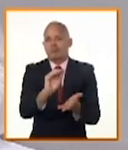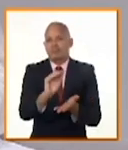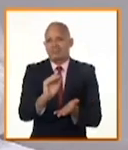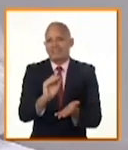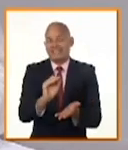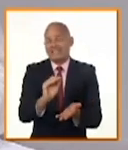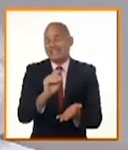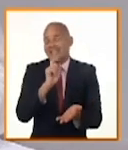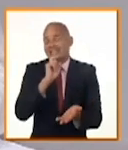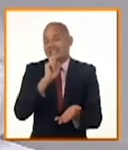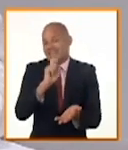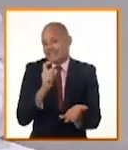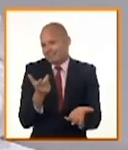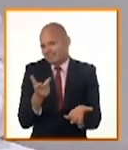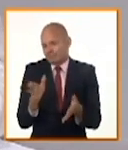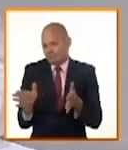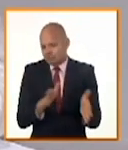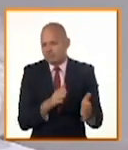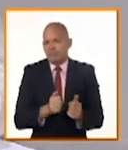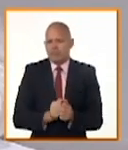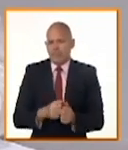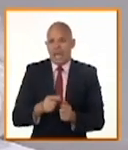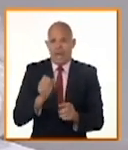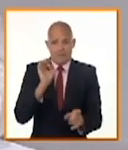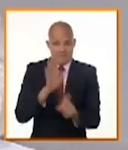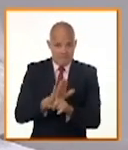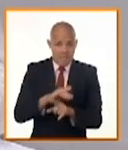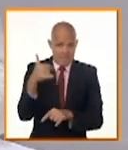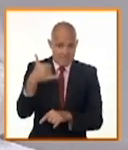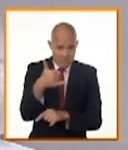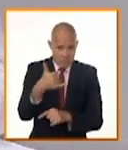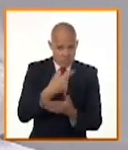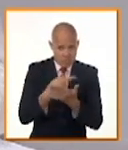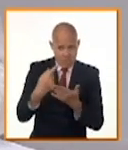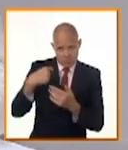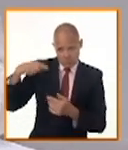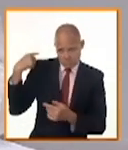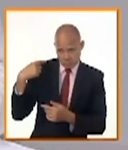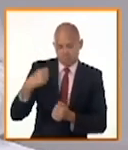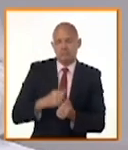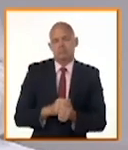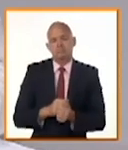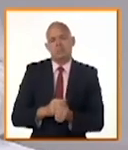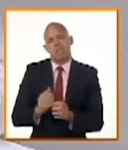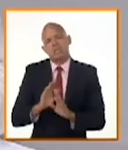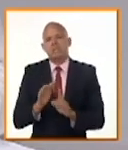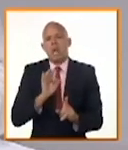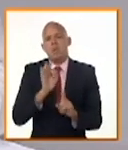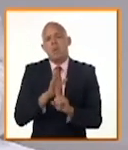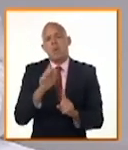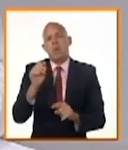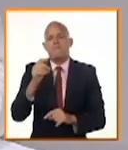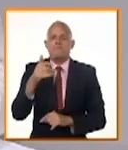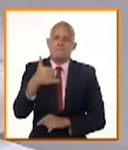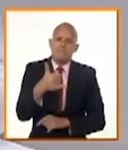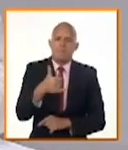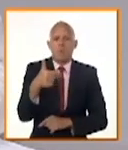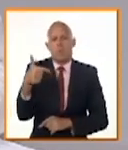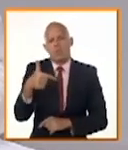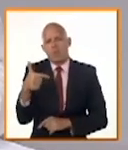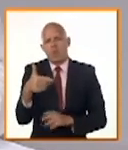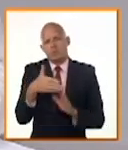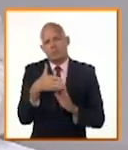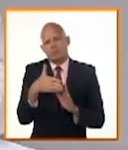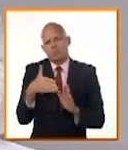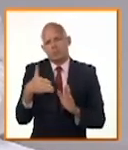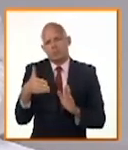mayor nivel de operaciones que ese propio miércoles cuando informamos la medida ese propio miércoles hubo una extracción de efectivo muy superior a la media que